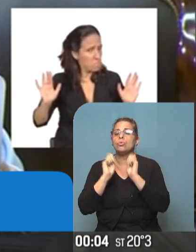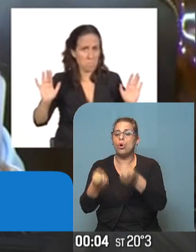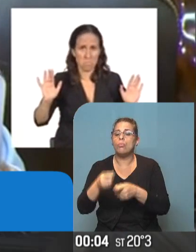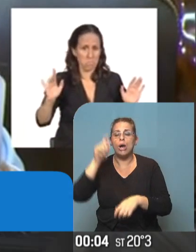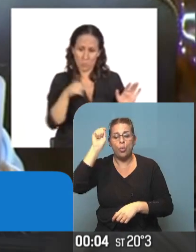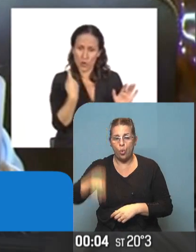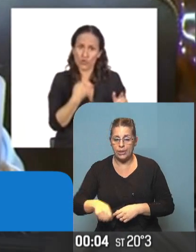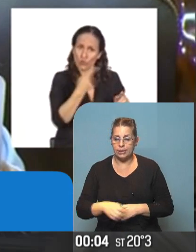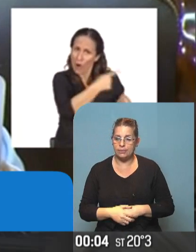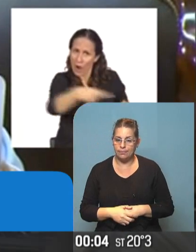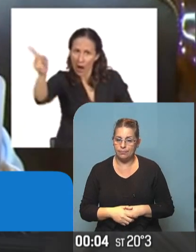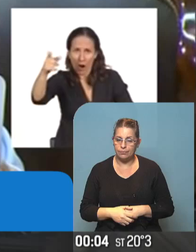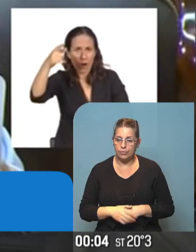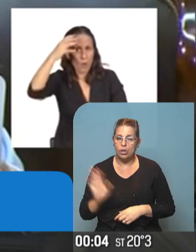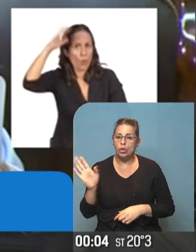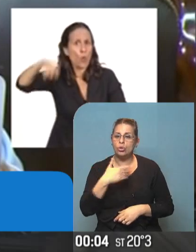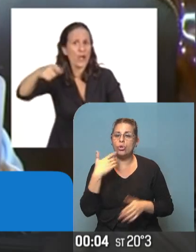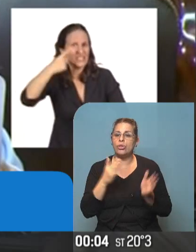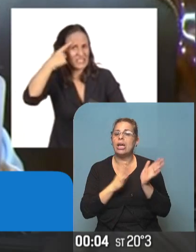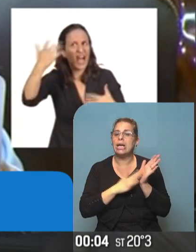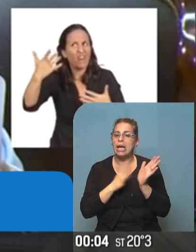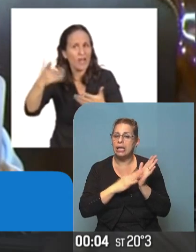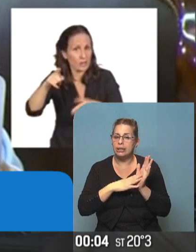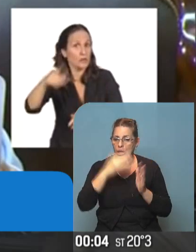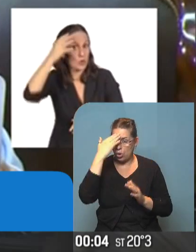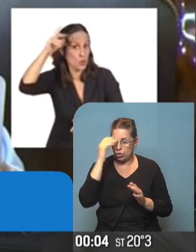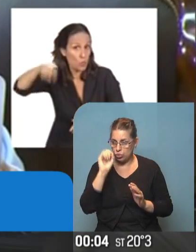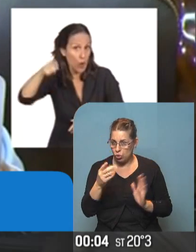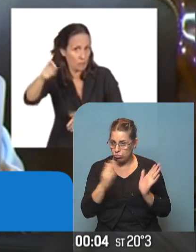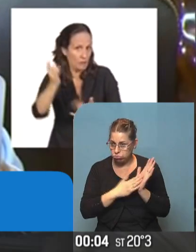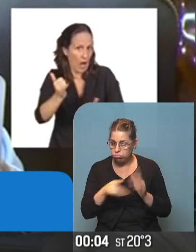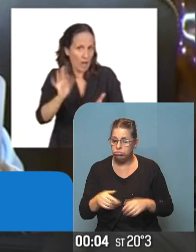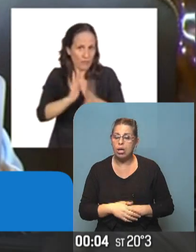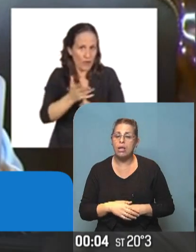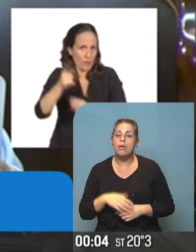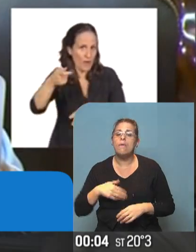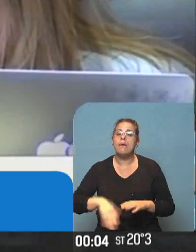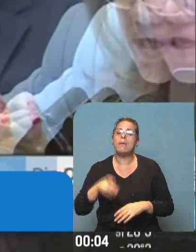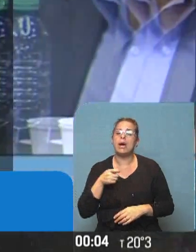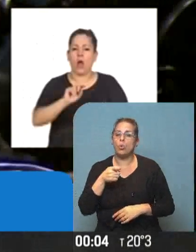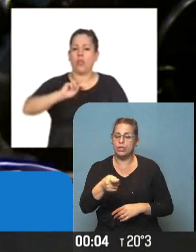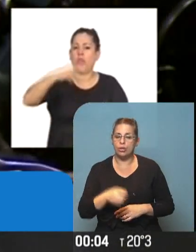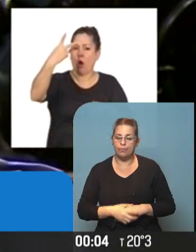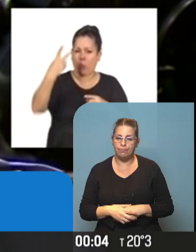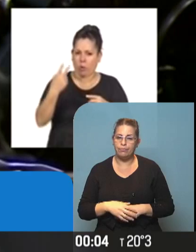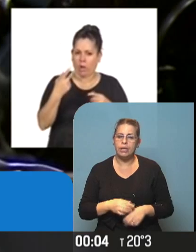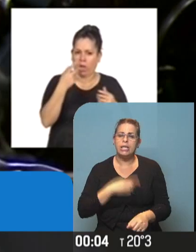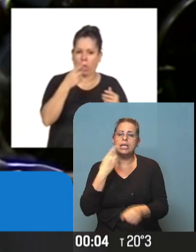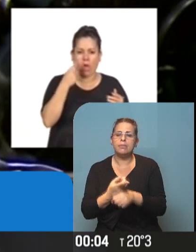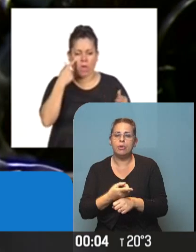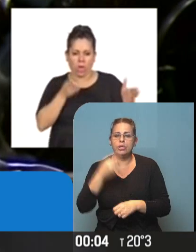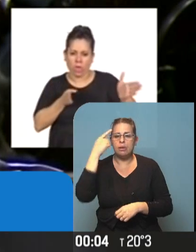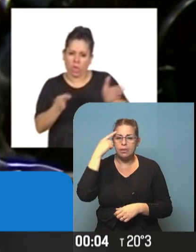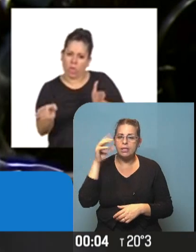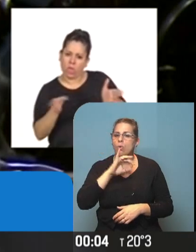juez, que con todas las garantías de la Constitución lo está sometiendo al juicio. Es imposible pensar